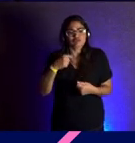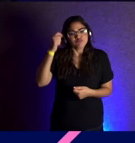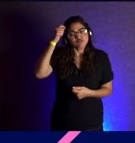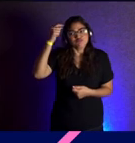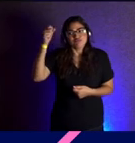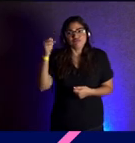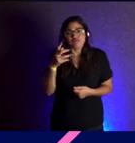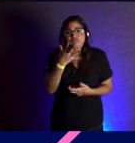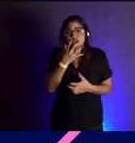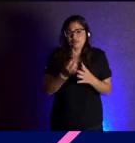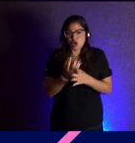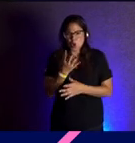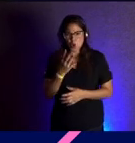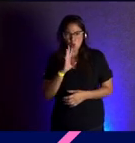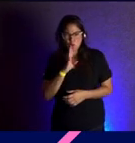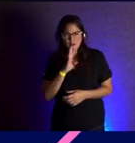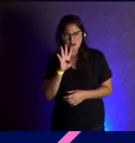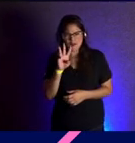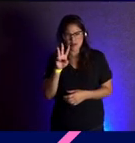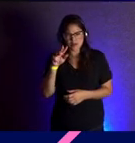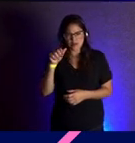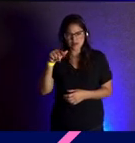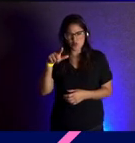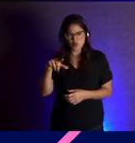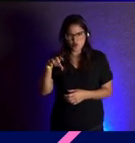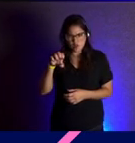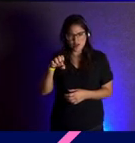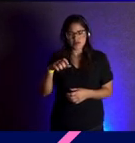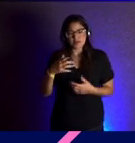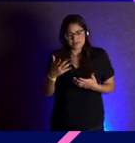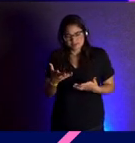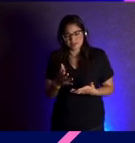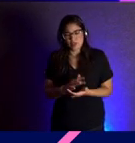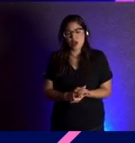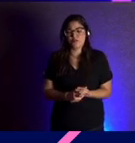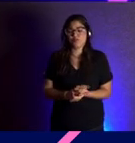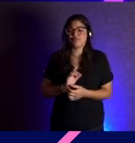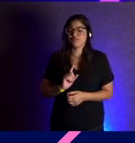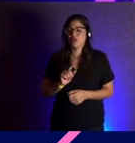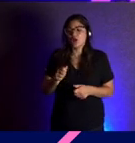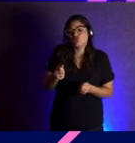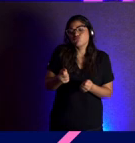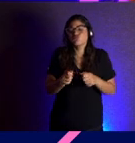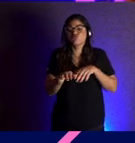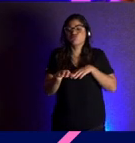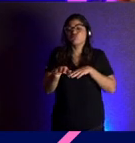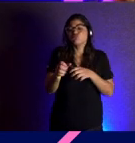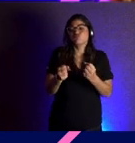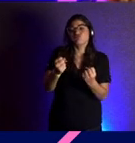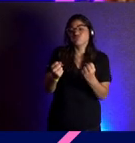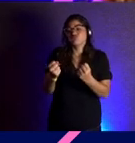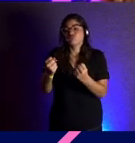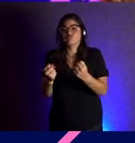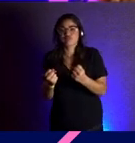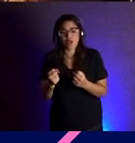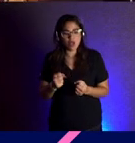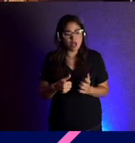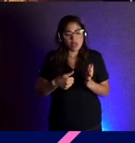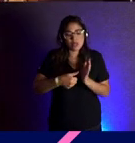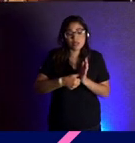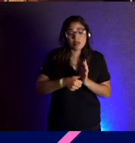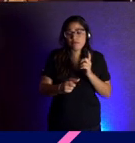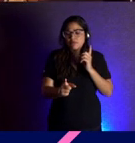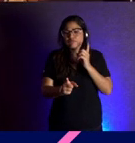tráfico? Hemos usado Waze, hay personas que han usado Waze para identificar dónde hay colas de gasolina, dónde